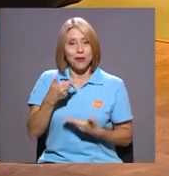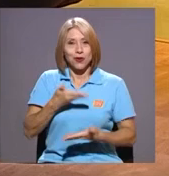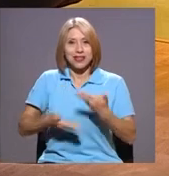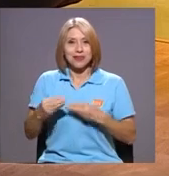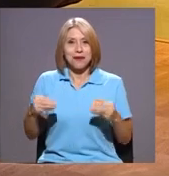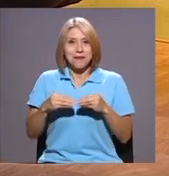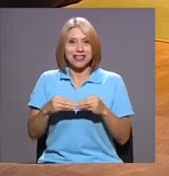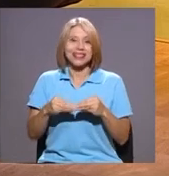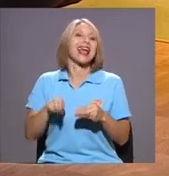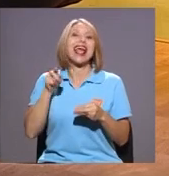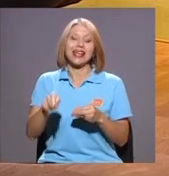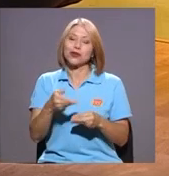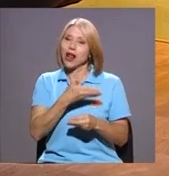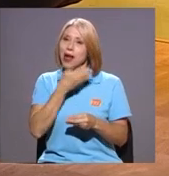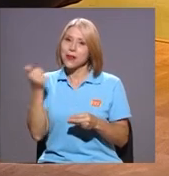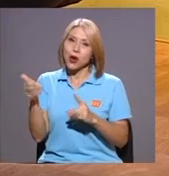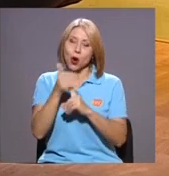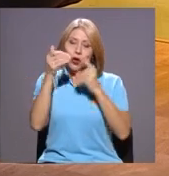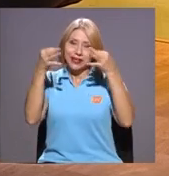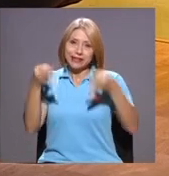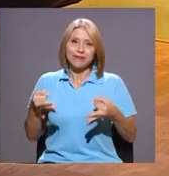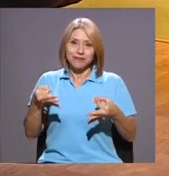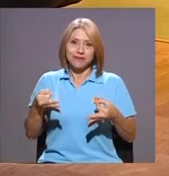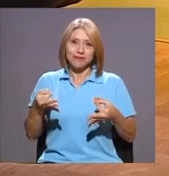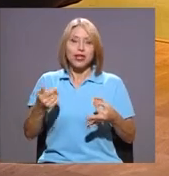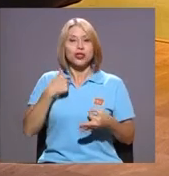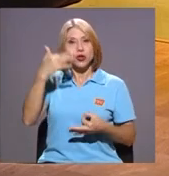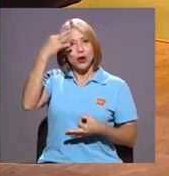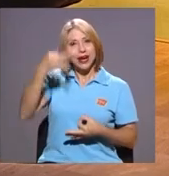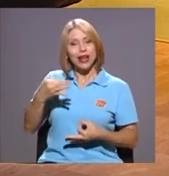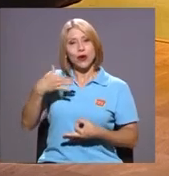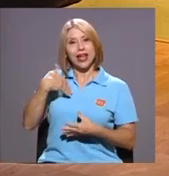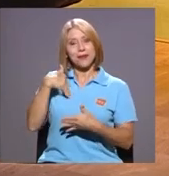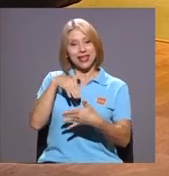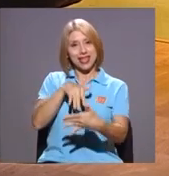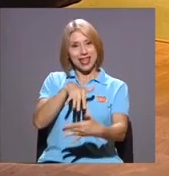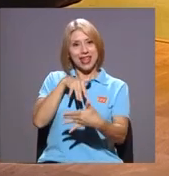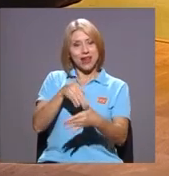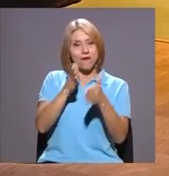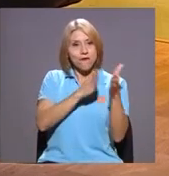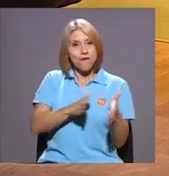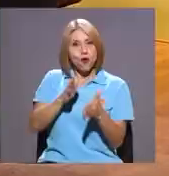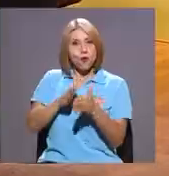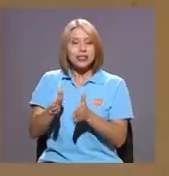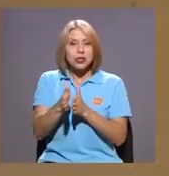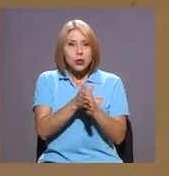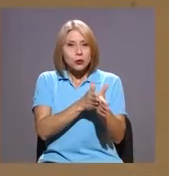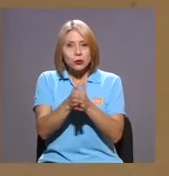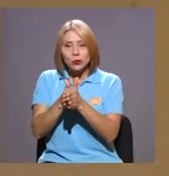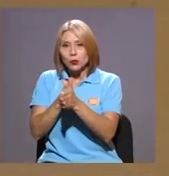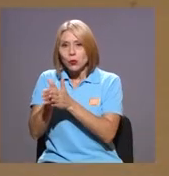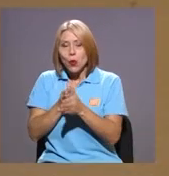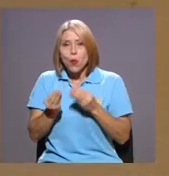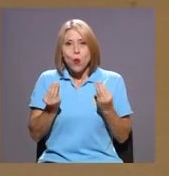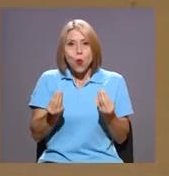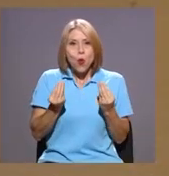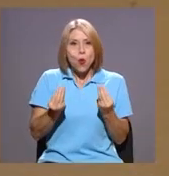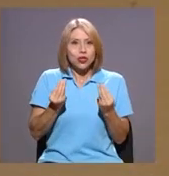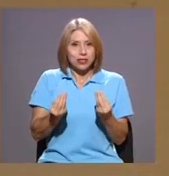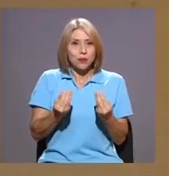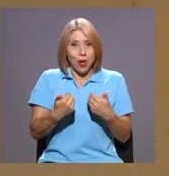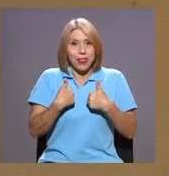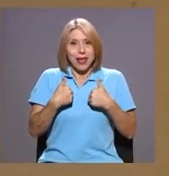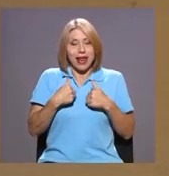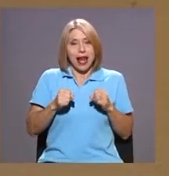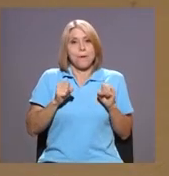mejor decisión que yo pude haber tomado. Mm-hmm. Yo creo que mi formación se enriqueció muchísimo de haber estado y tenido la